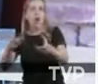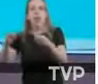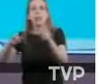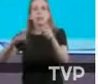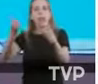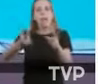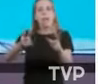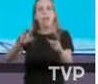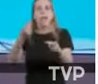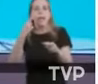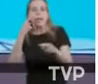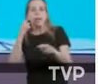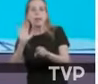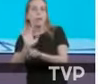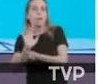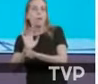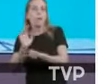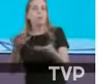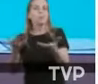o alguna